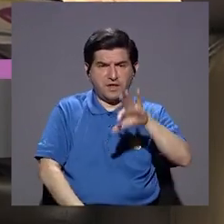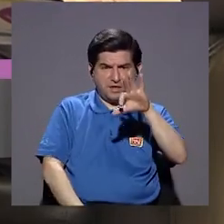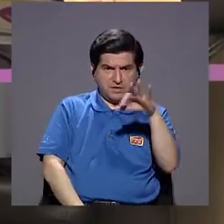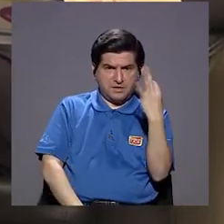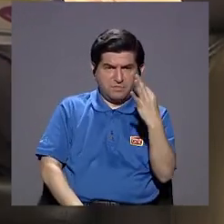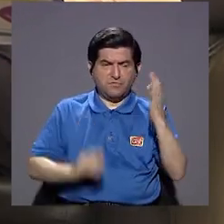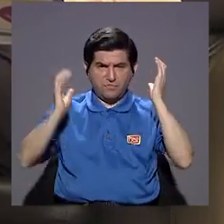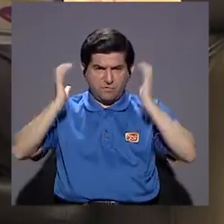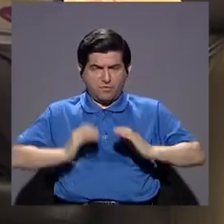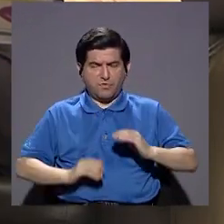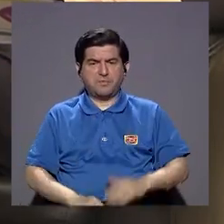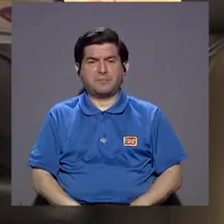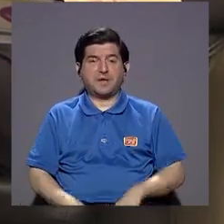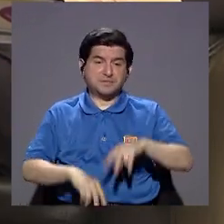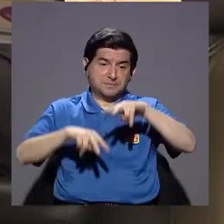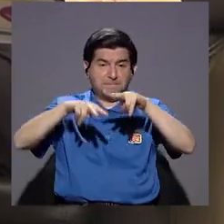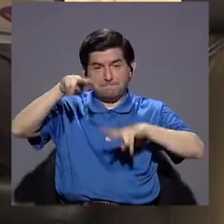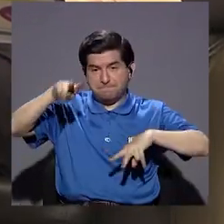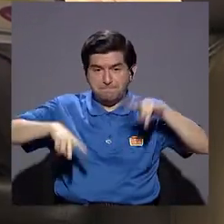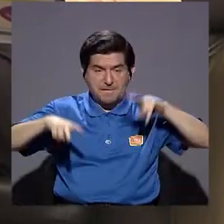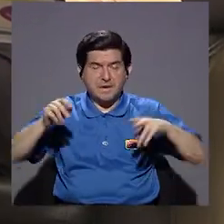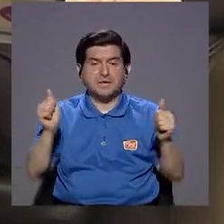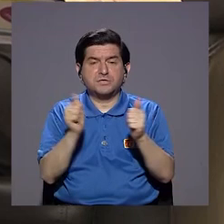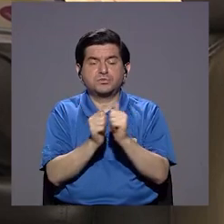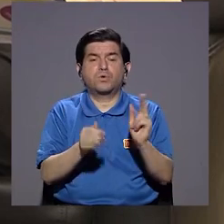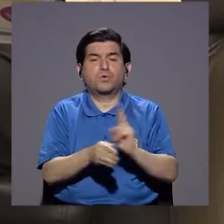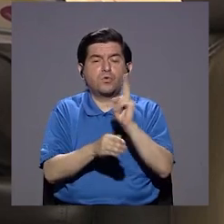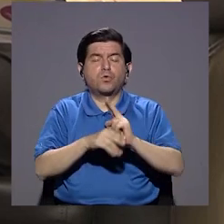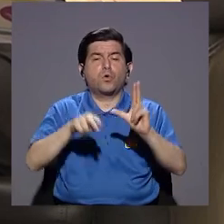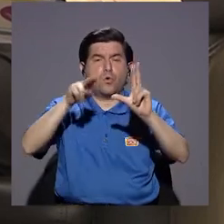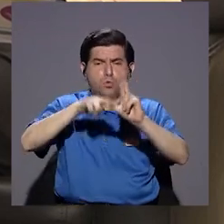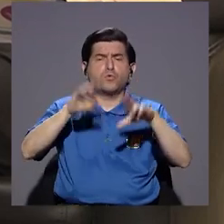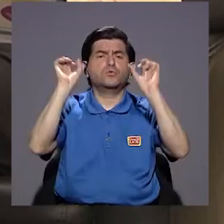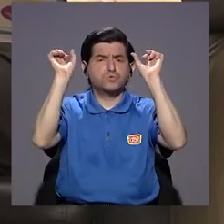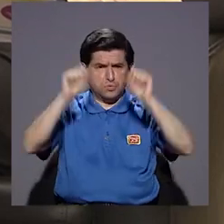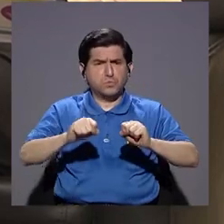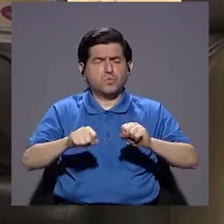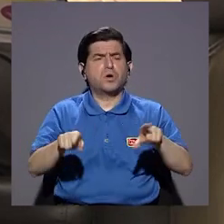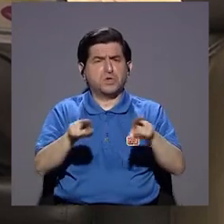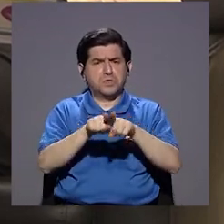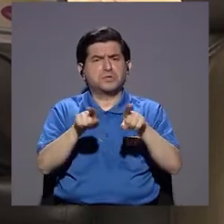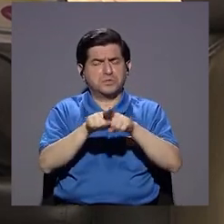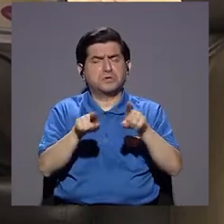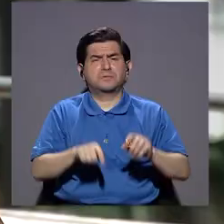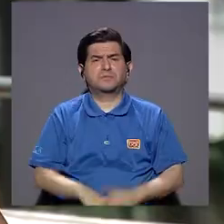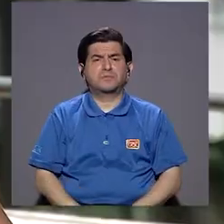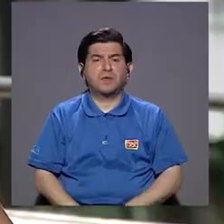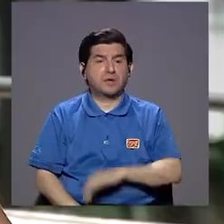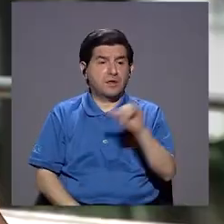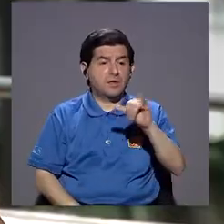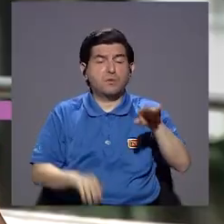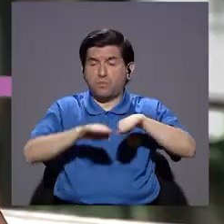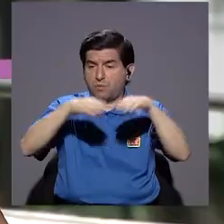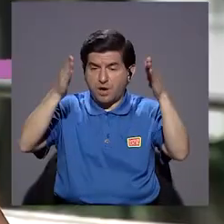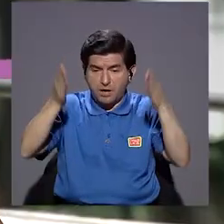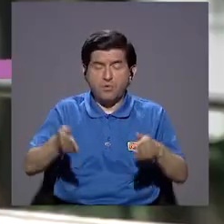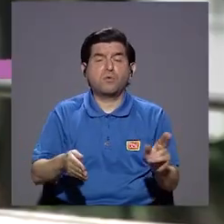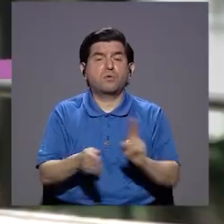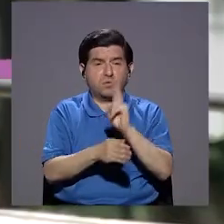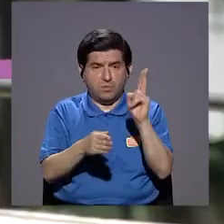las posturas, sus variaciones con las sillas, por ejemplo. Y sí, se puede hacer con sillas, con los